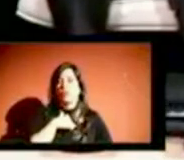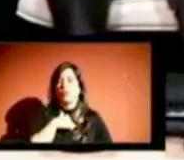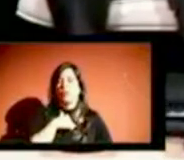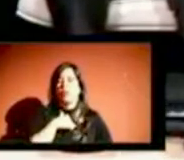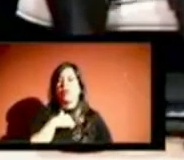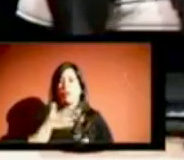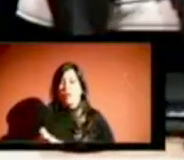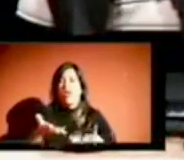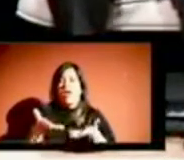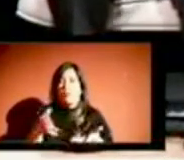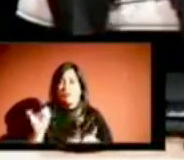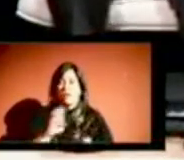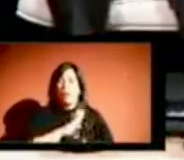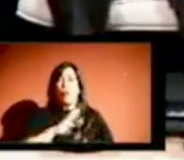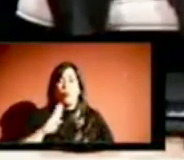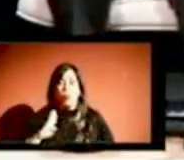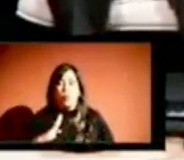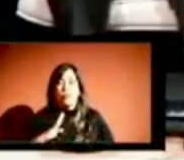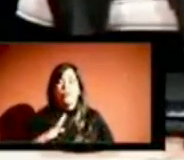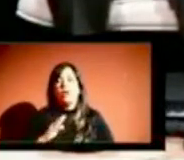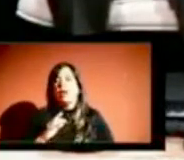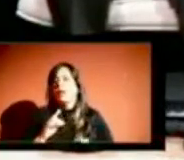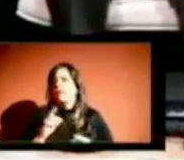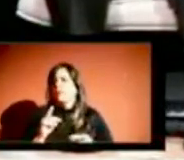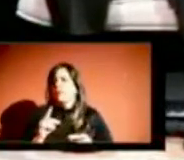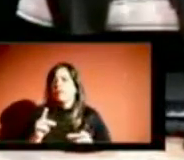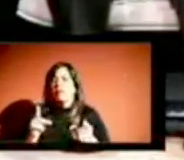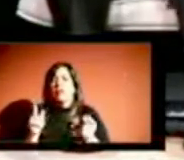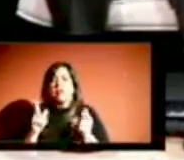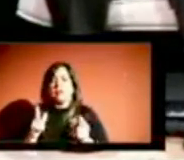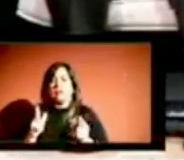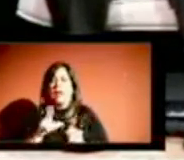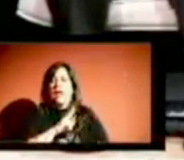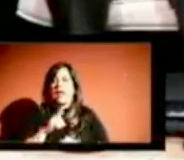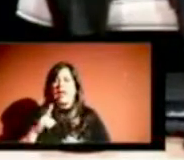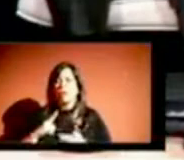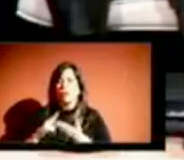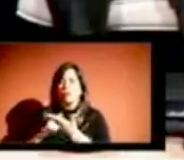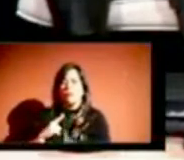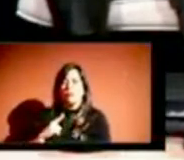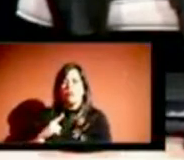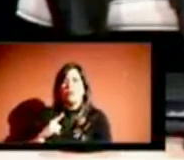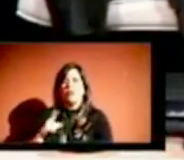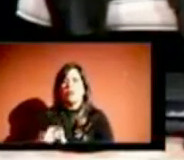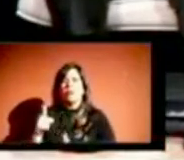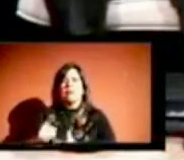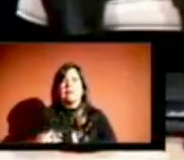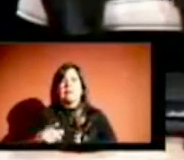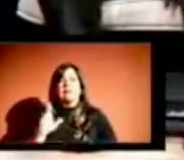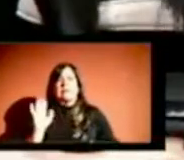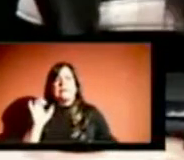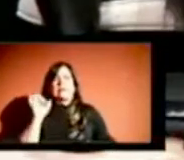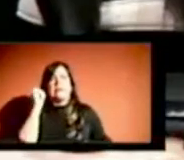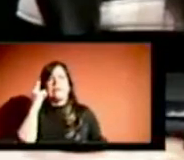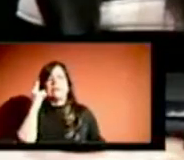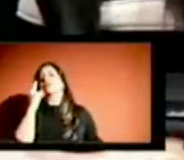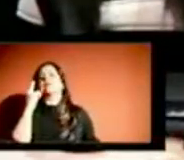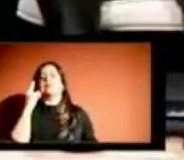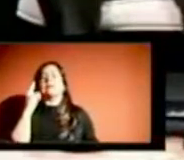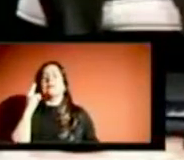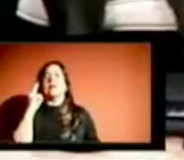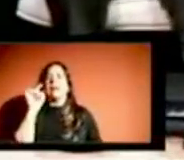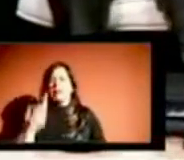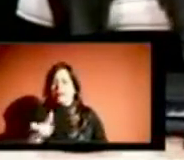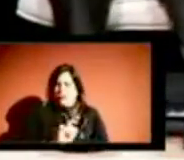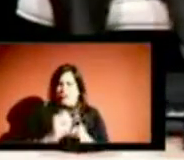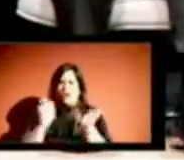de junta. Y de repente en la Asamblea Legislativa entonces aparece